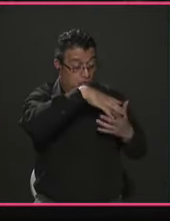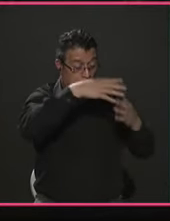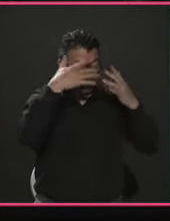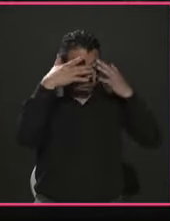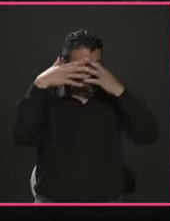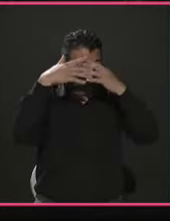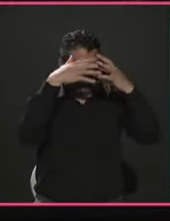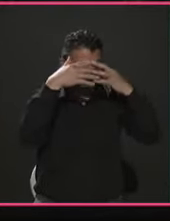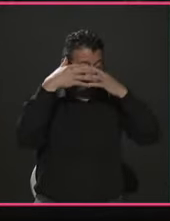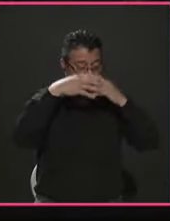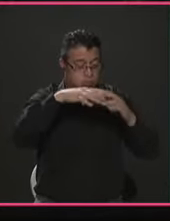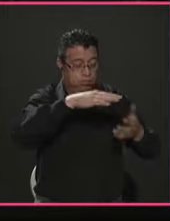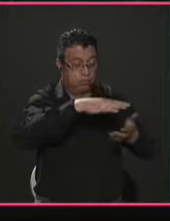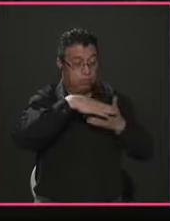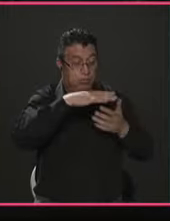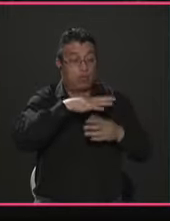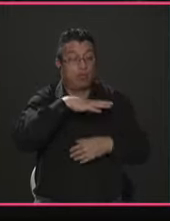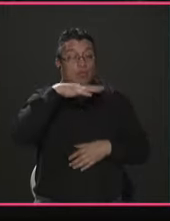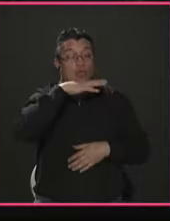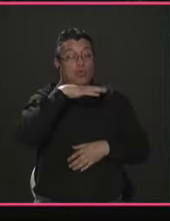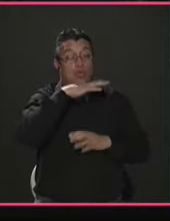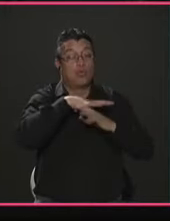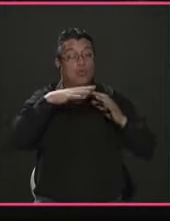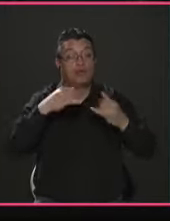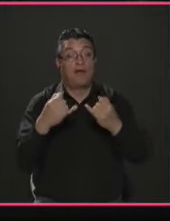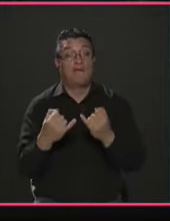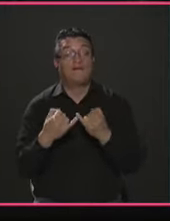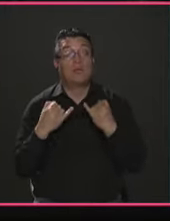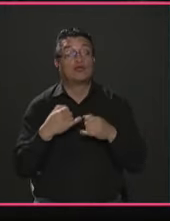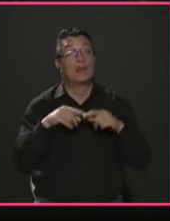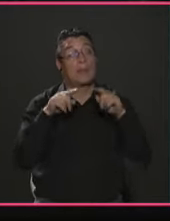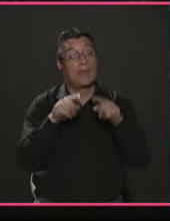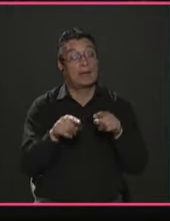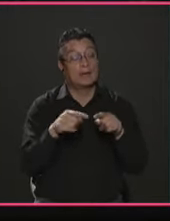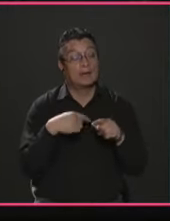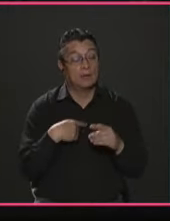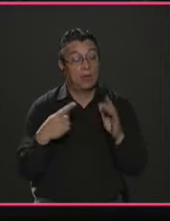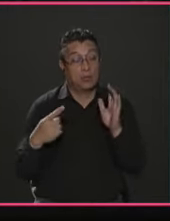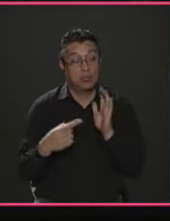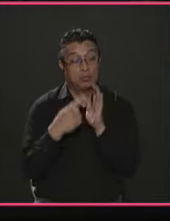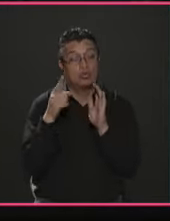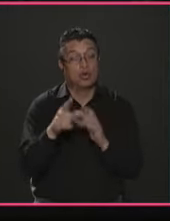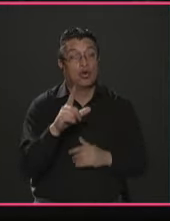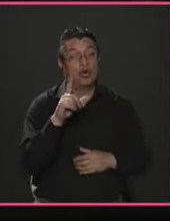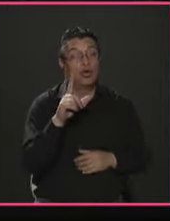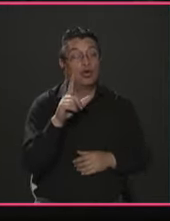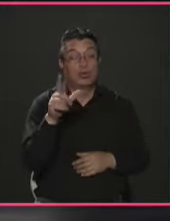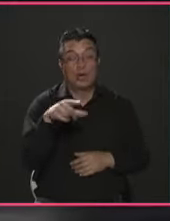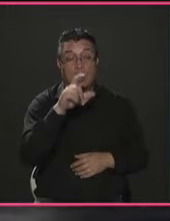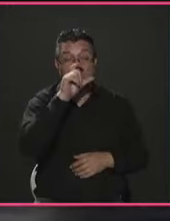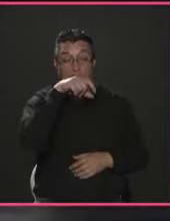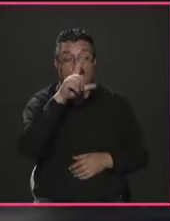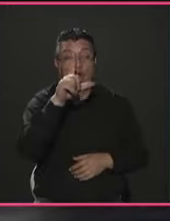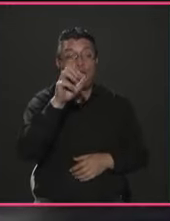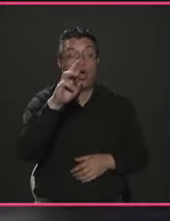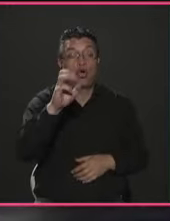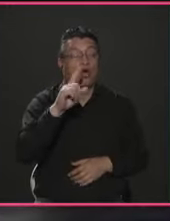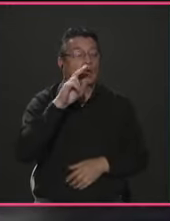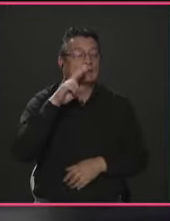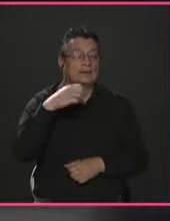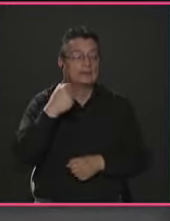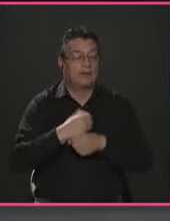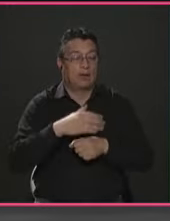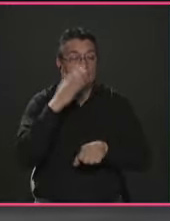tenemos que ajustar y estamos usando demasiadas fuentes de información y aquí donde el punto nuestro amigo lorito ya se queda sin pega este el primer efecto de la idea